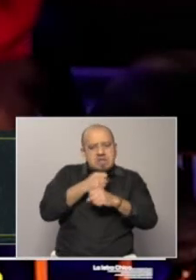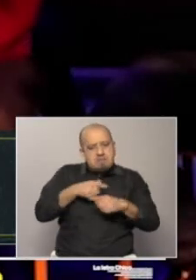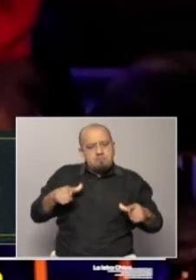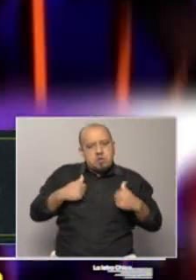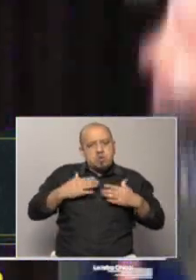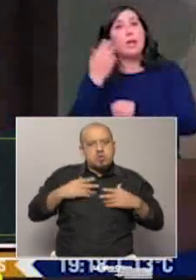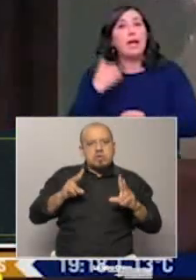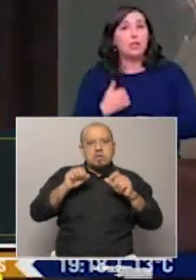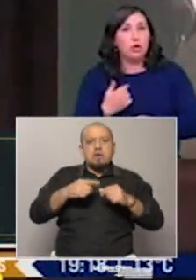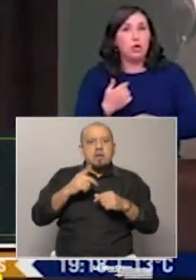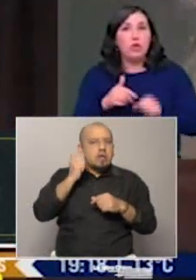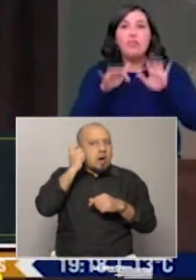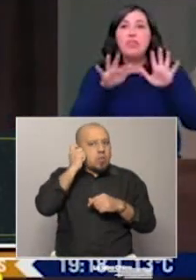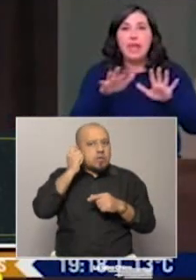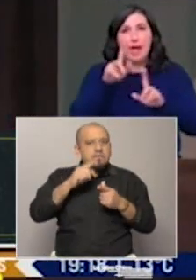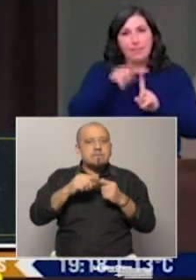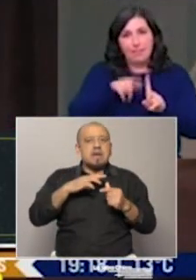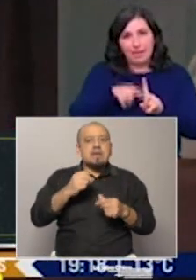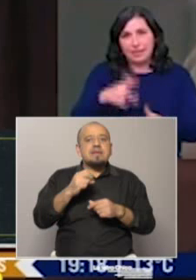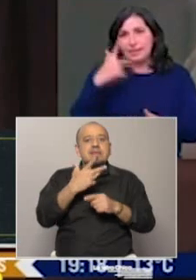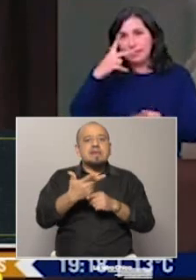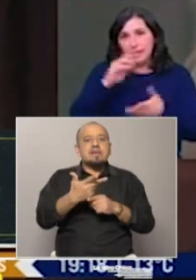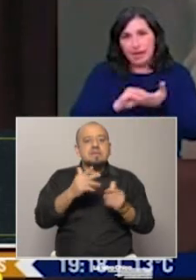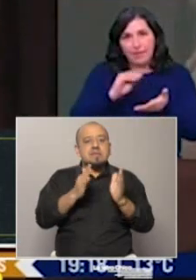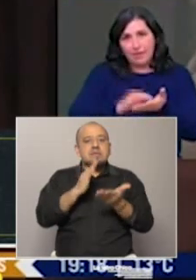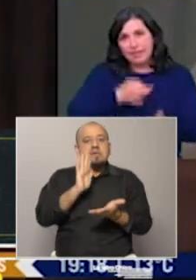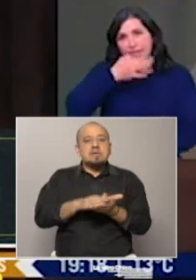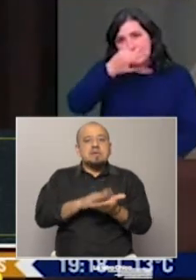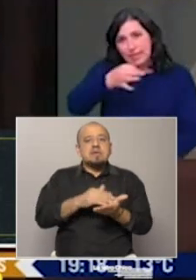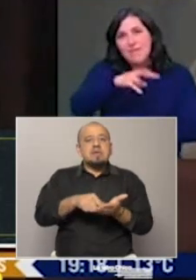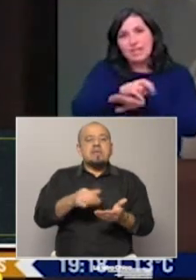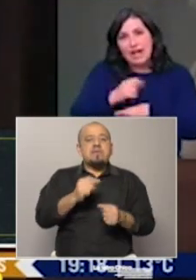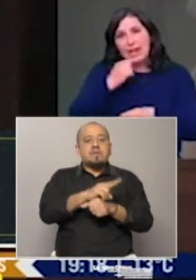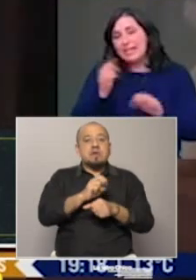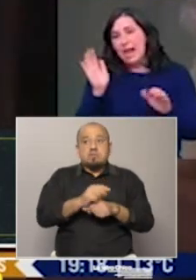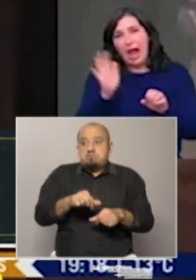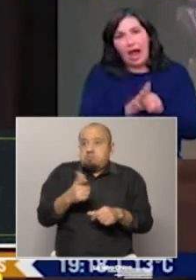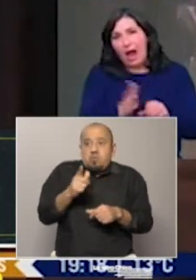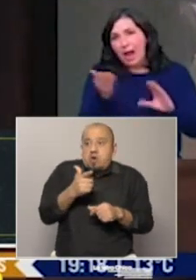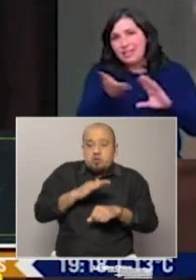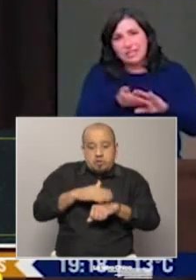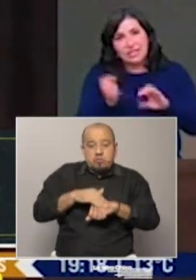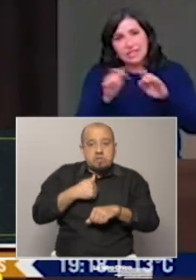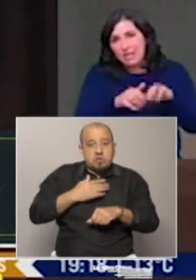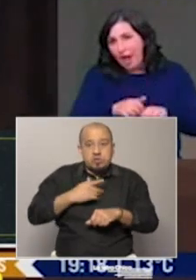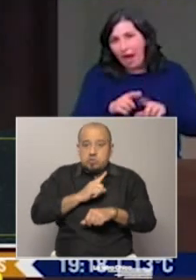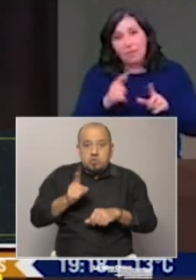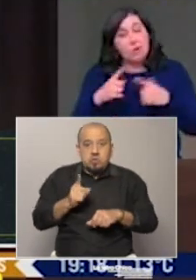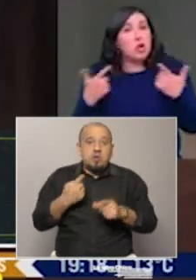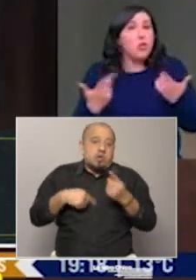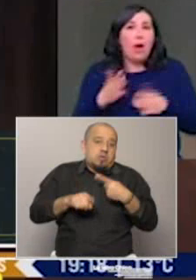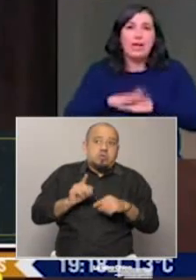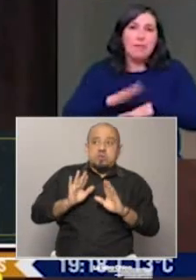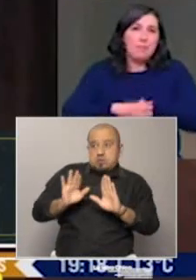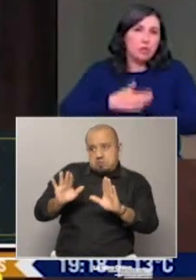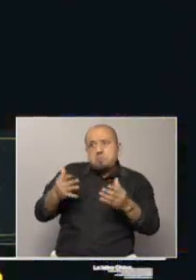de las pasantías. Hay 3 dictámenes de fiscalía que resuelven archivar el caso por no encontrar ningún tipo de responsabilidad de mi parte, cosa que me parece